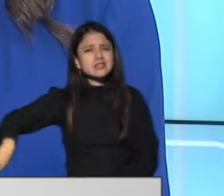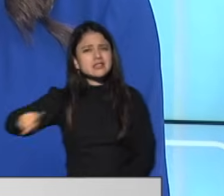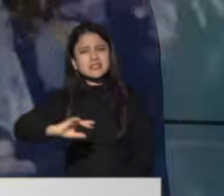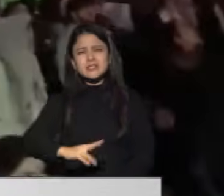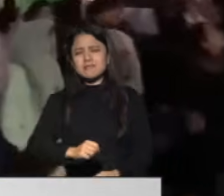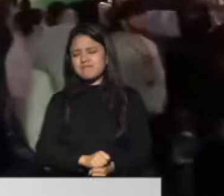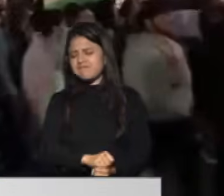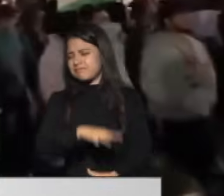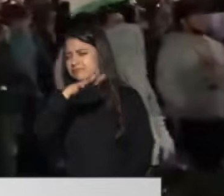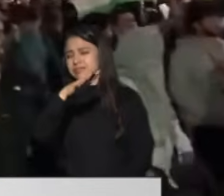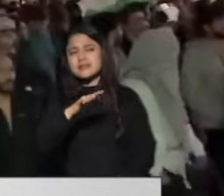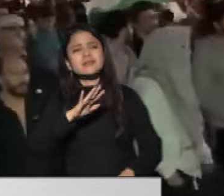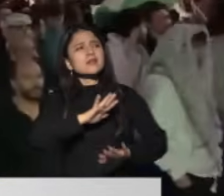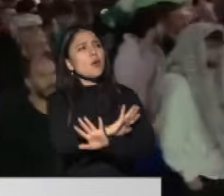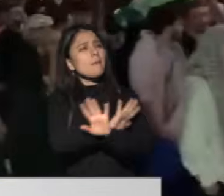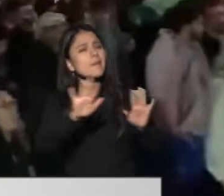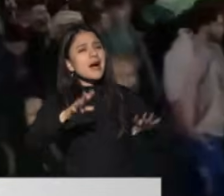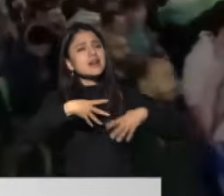Gaza.